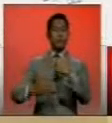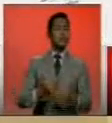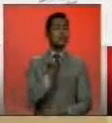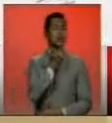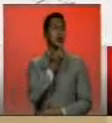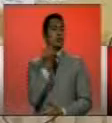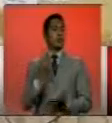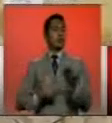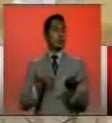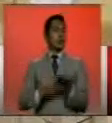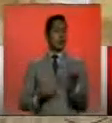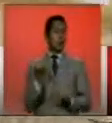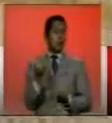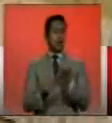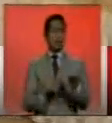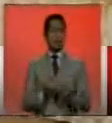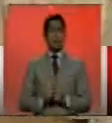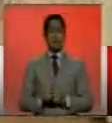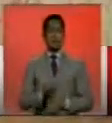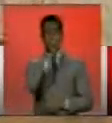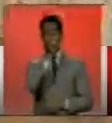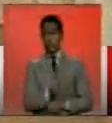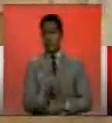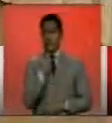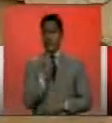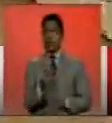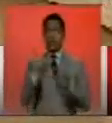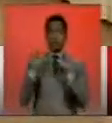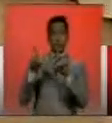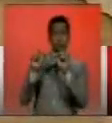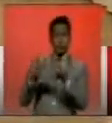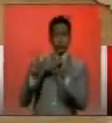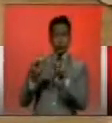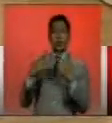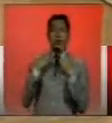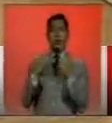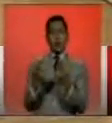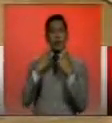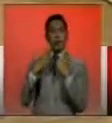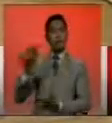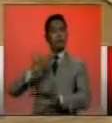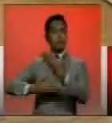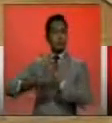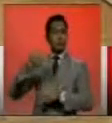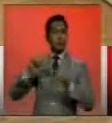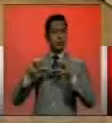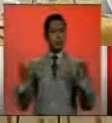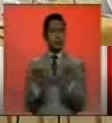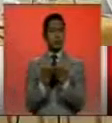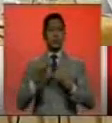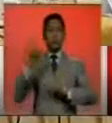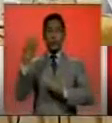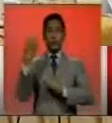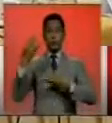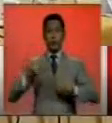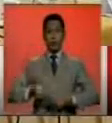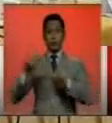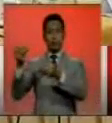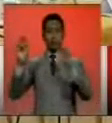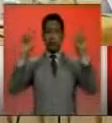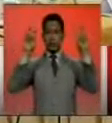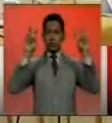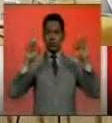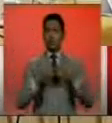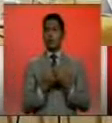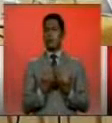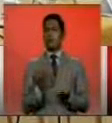exfuncionario Raúl Carrión. Chiriboga respondió las interrogantes planteadas por los asambleístas sobre el informe presentado en este tema en cuanto